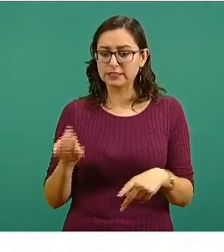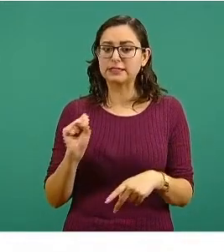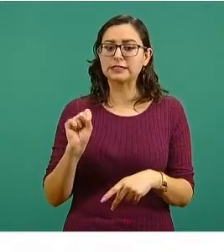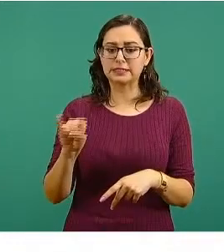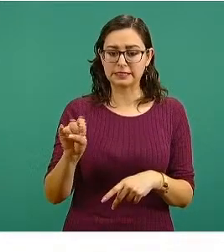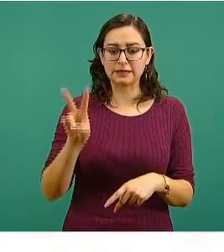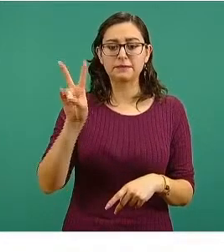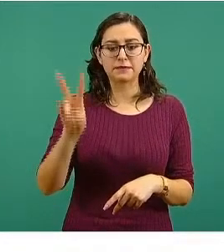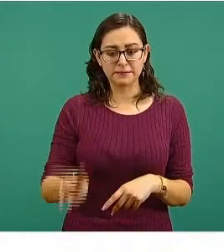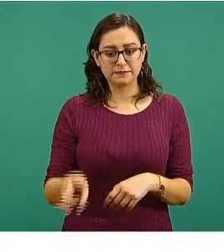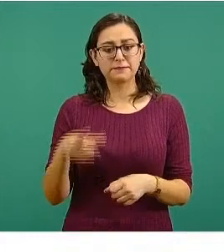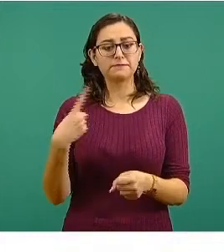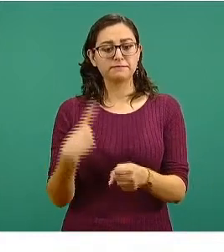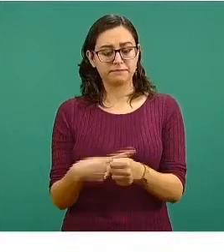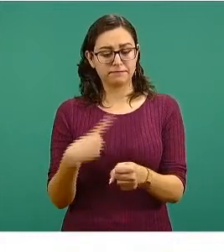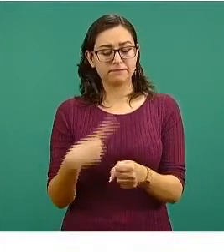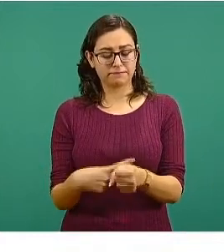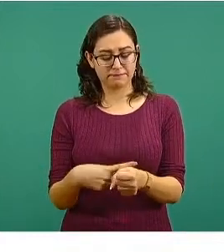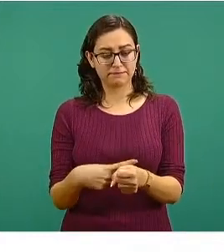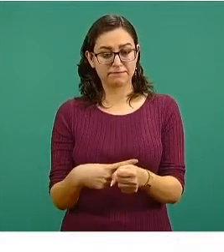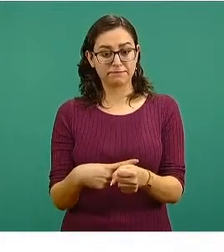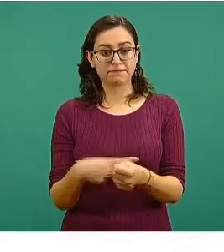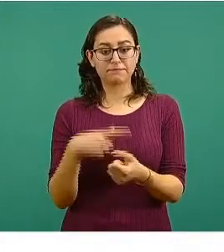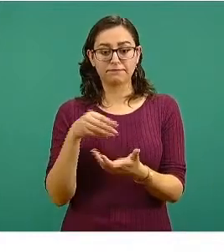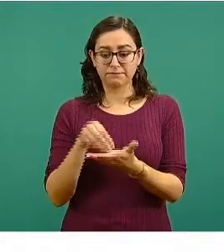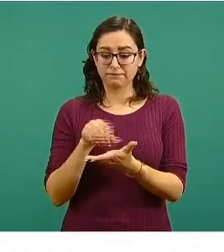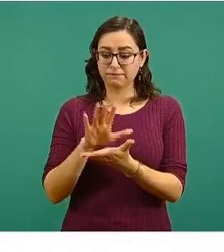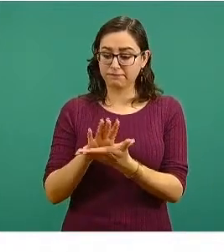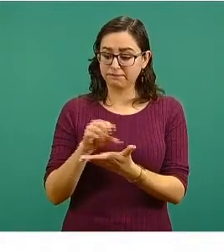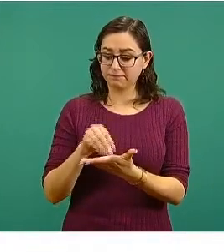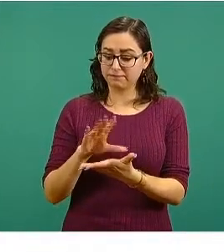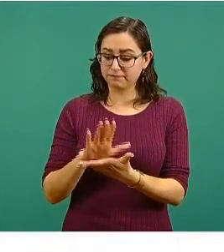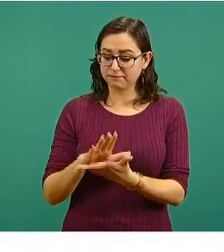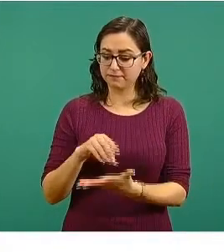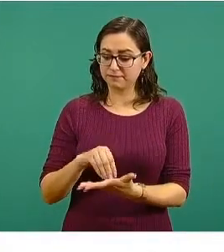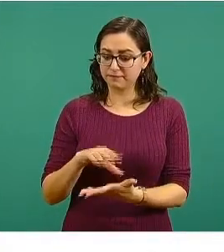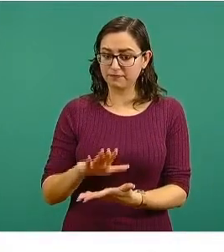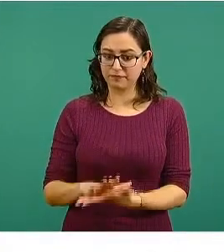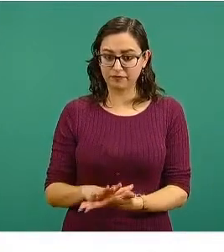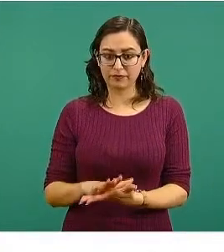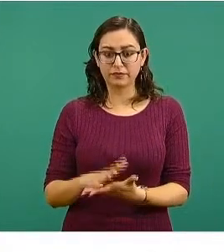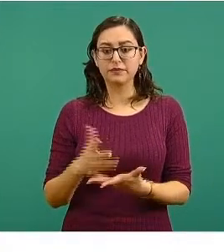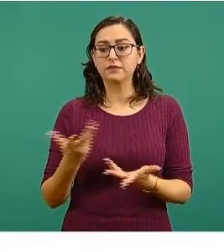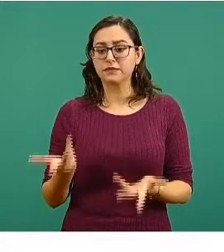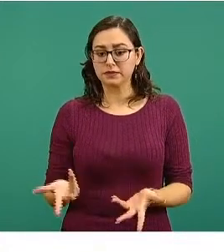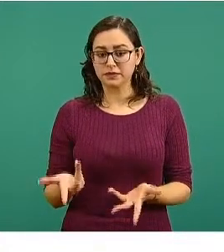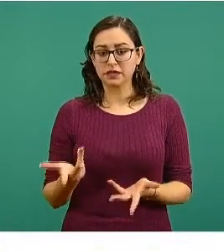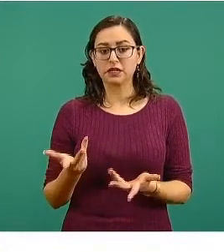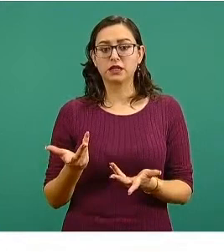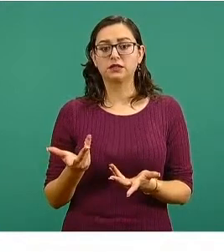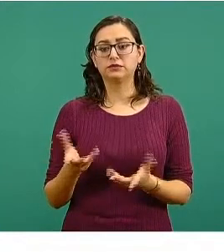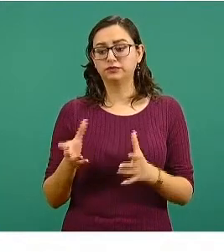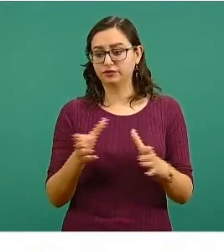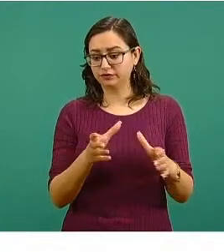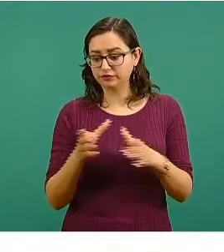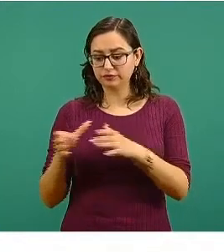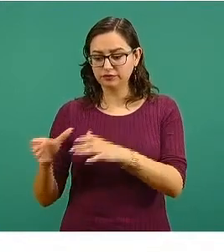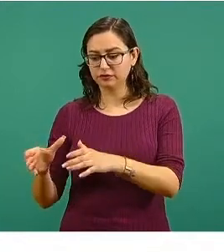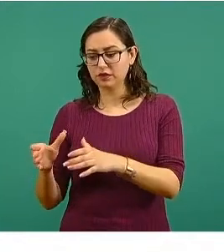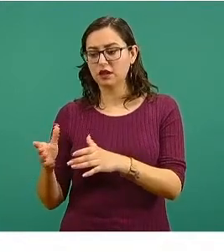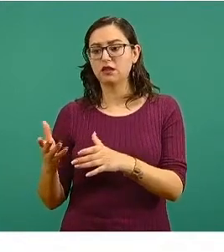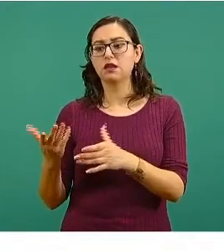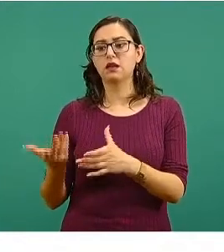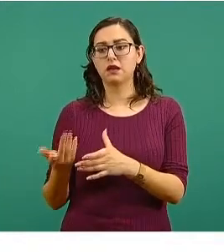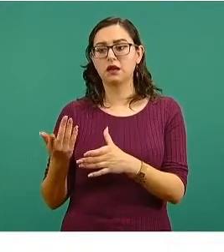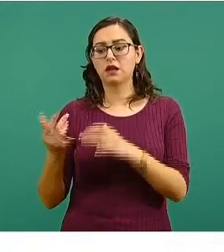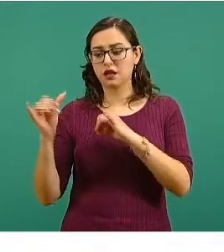al virus SARS-CoV-2 de los registros de las personas, ya sea que no se les haya tomado una